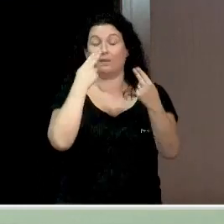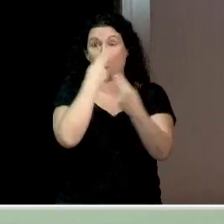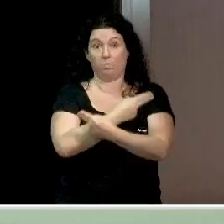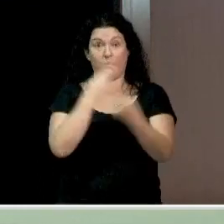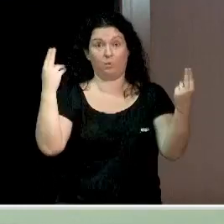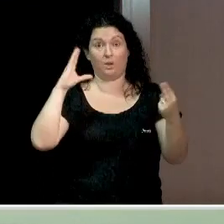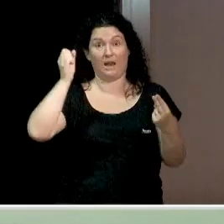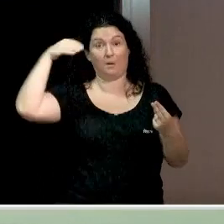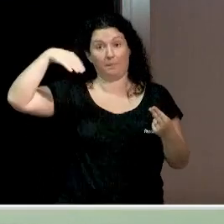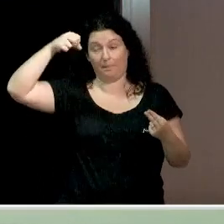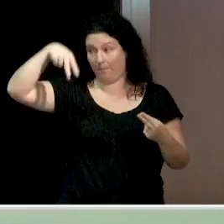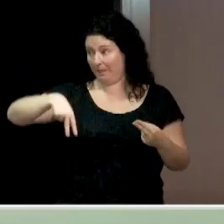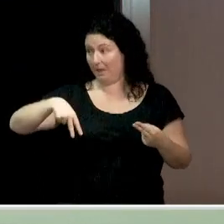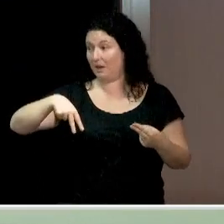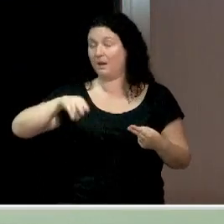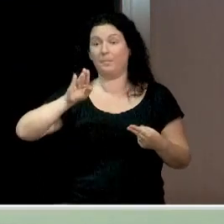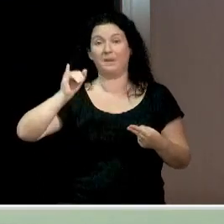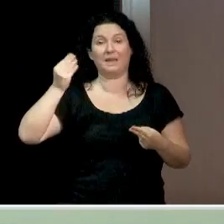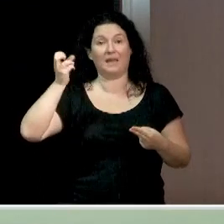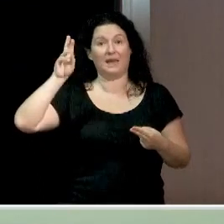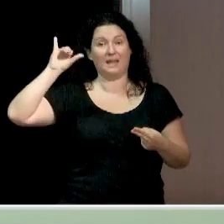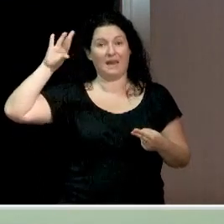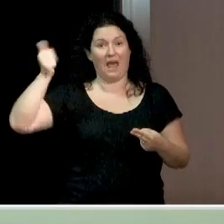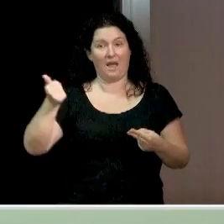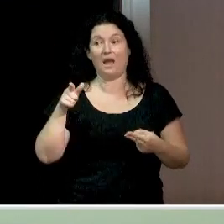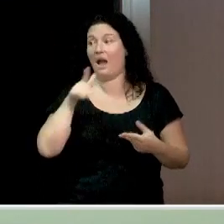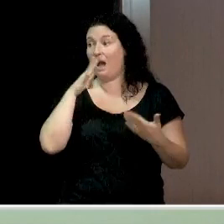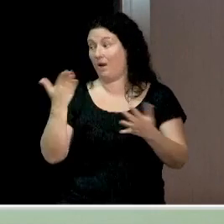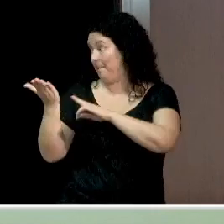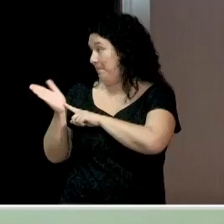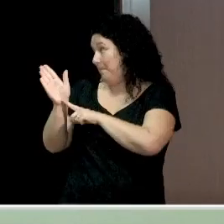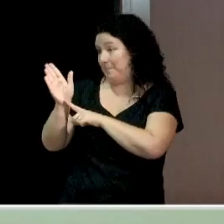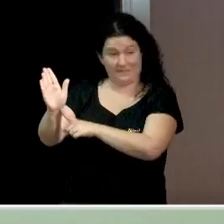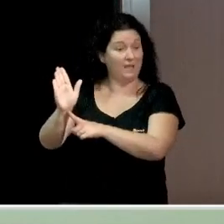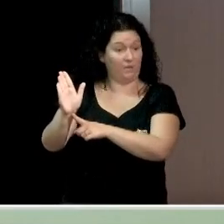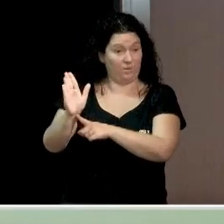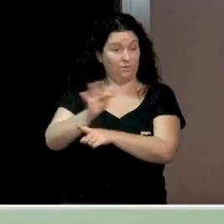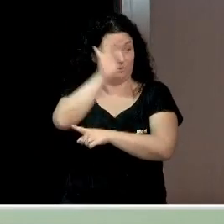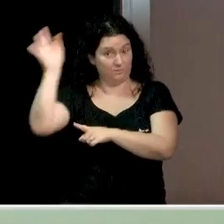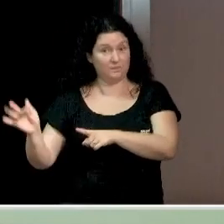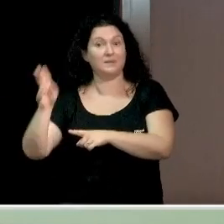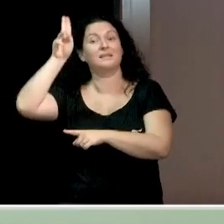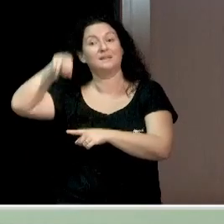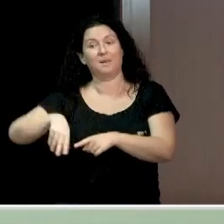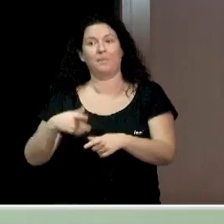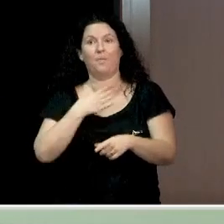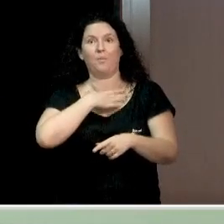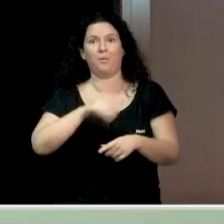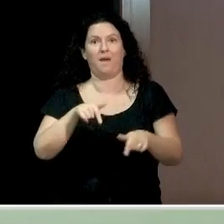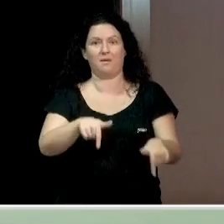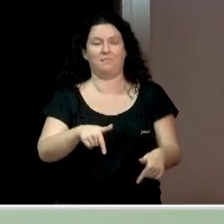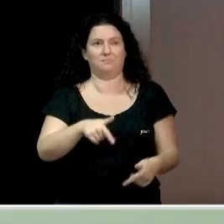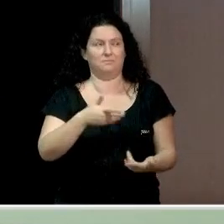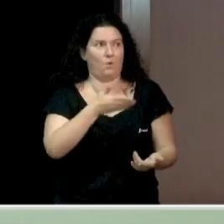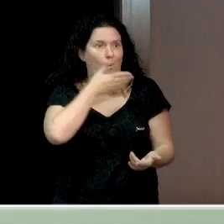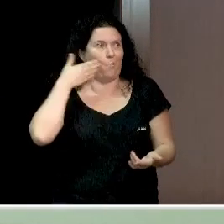Carmen Viqueira, a la profesora Carmen Viqueira, el que haya estado presentándote, el haber hecho de mediadora para que podamos tener el privilegio de